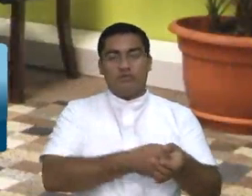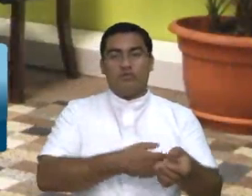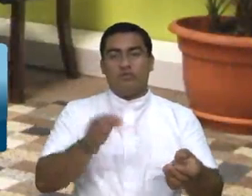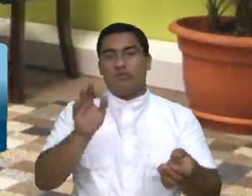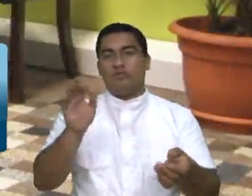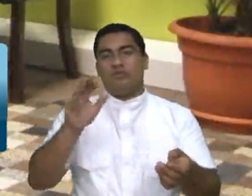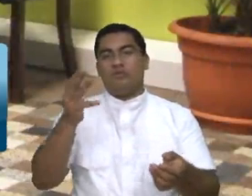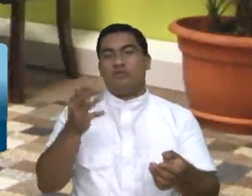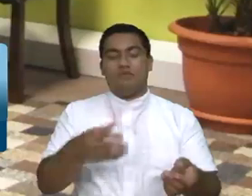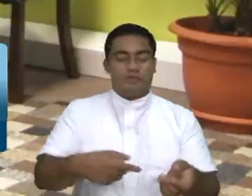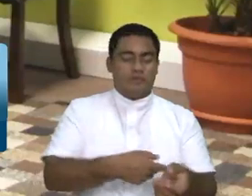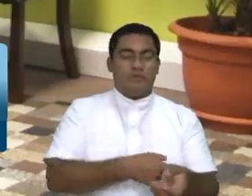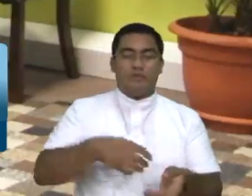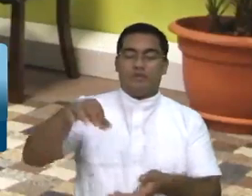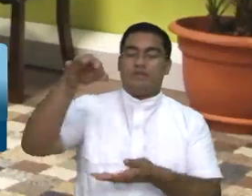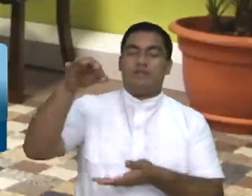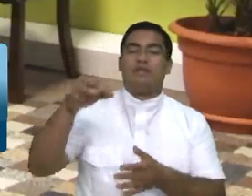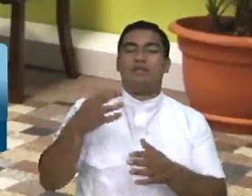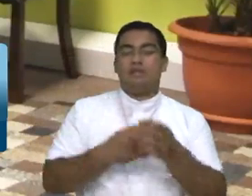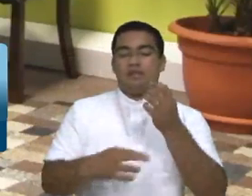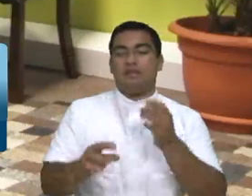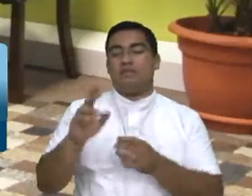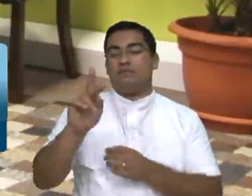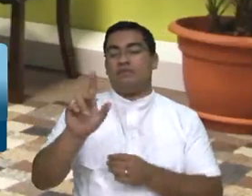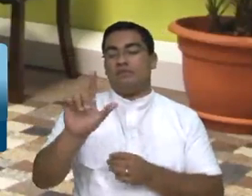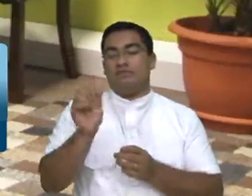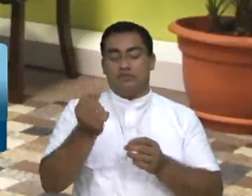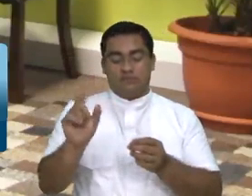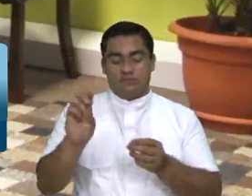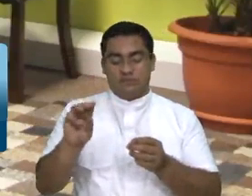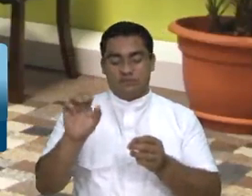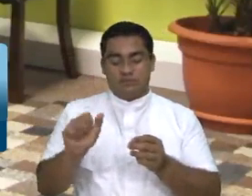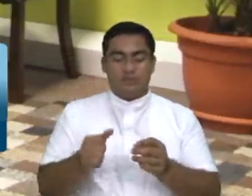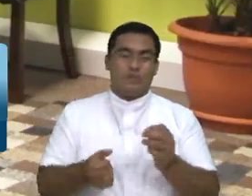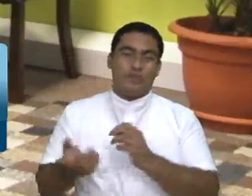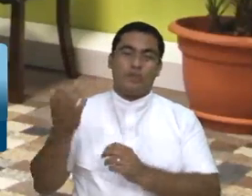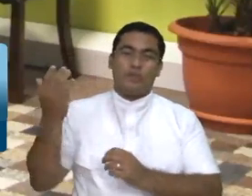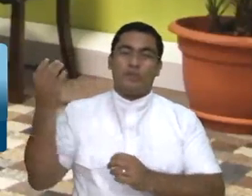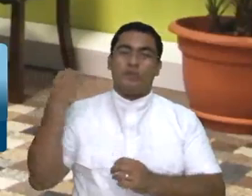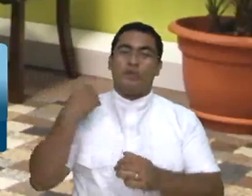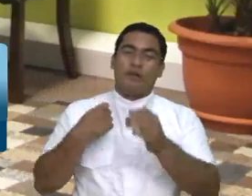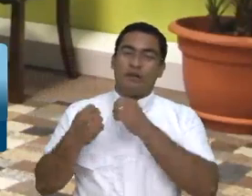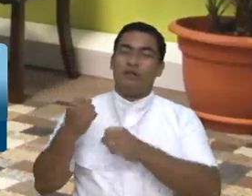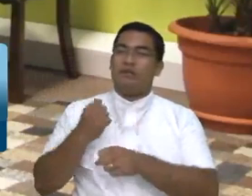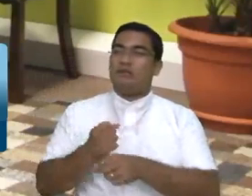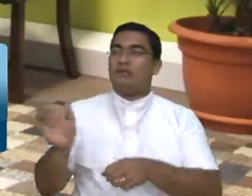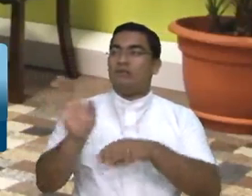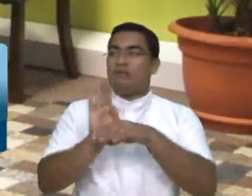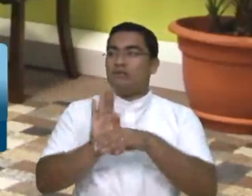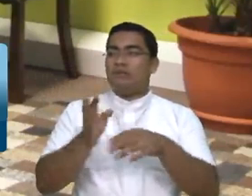B. Bueno, entonces, ¿dónde está el factor 8 y el 9? En el plasma. Ya. Ah, plasma. Históricamente, durante muchos años, se atienden en el banco de sangre